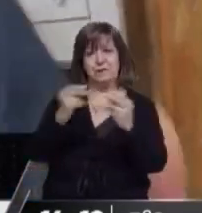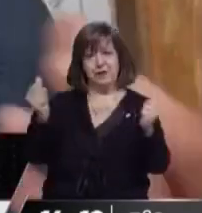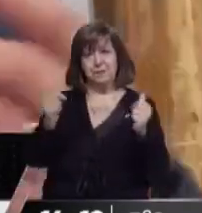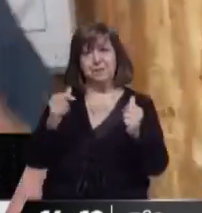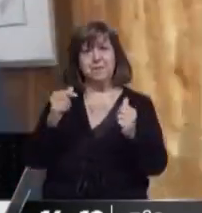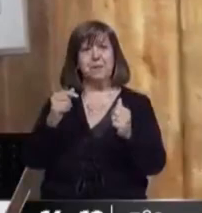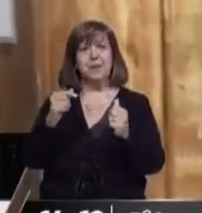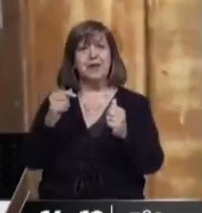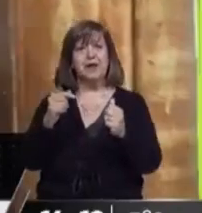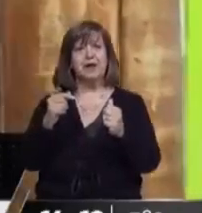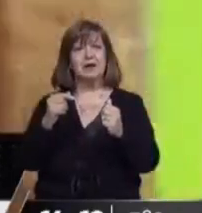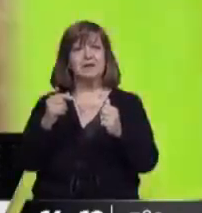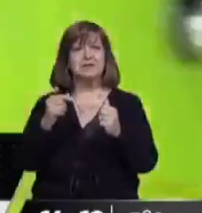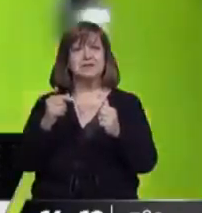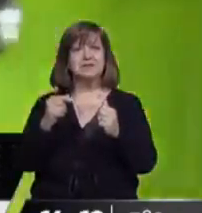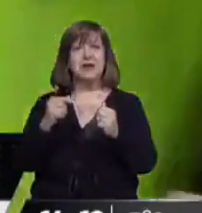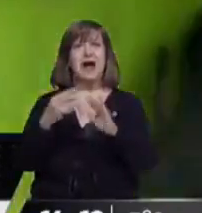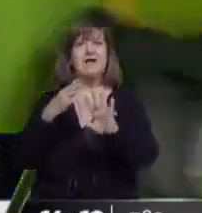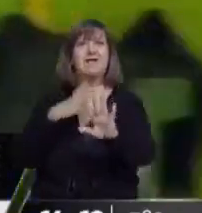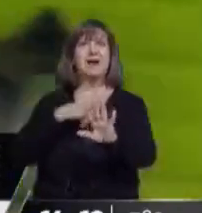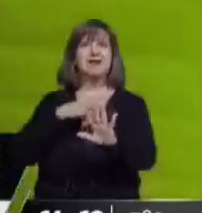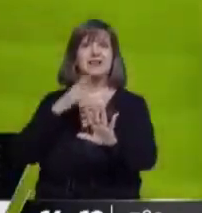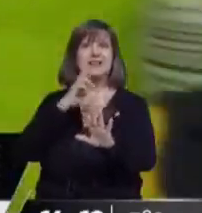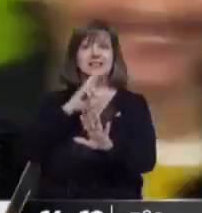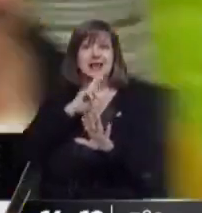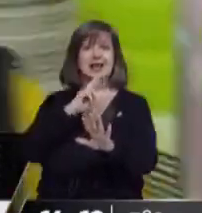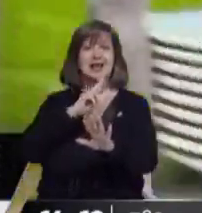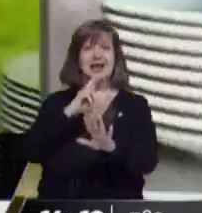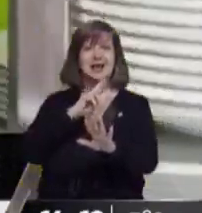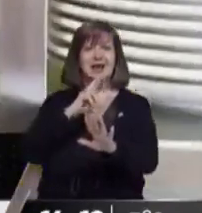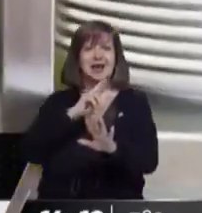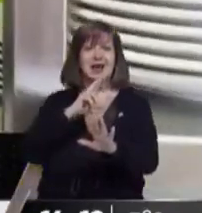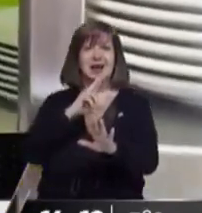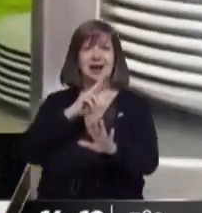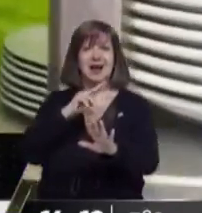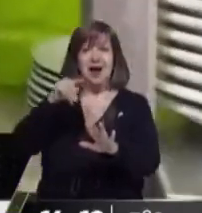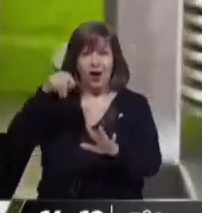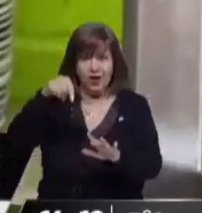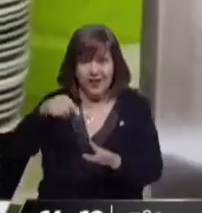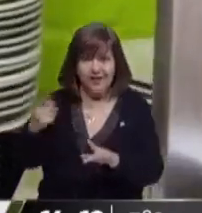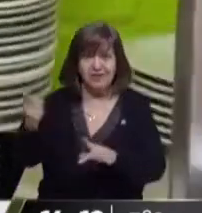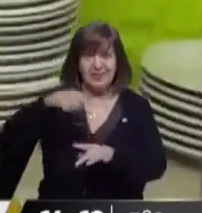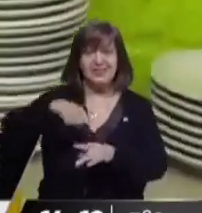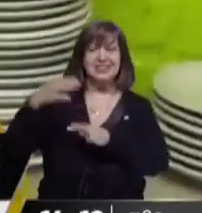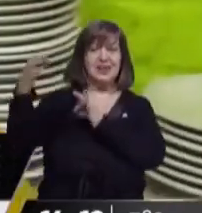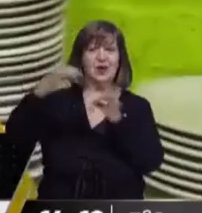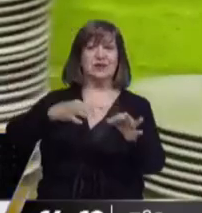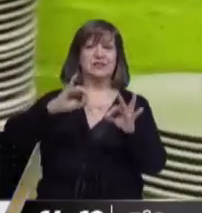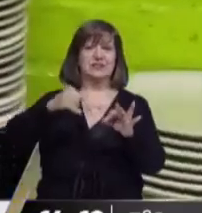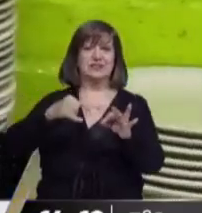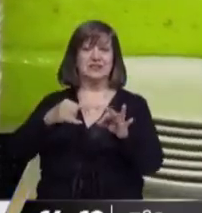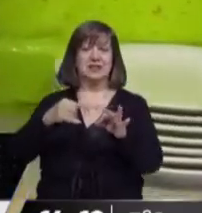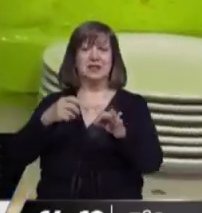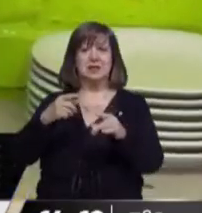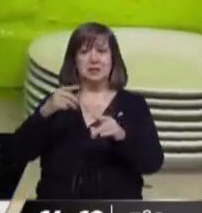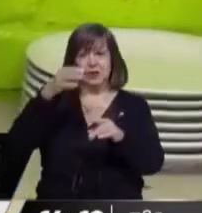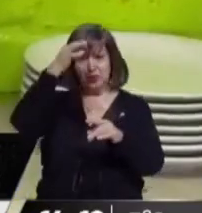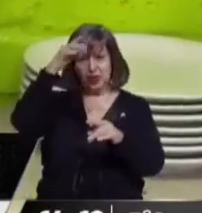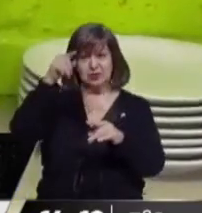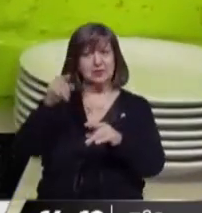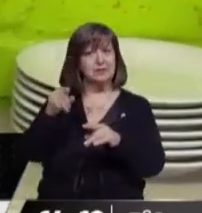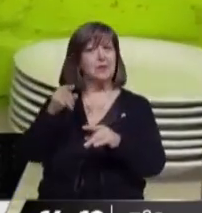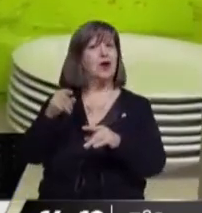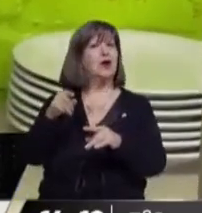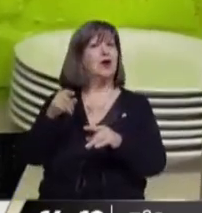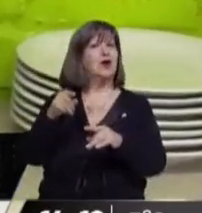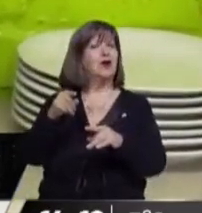cobertura Hola bonita impecable muy buen trabajo equipo hoy subiste hoy subimos 12 éramos y usted no estaba vos